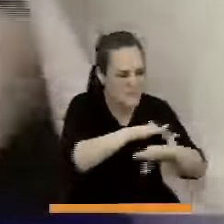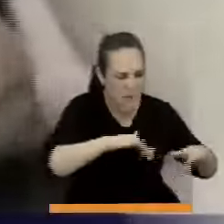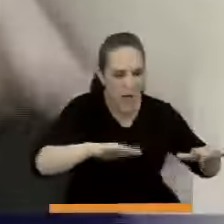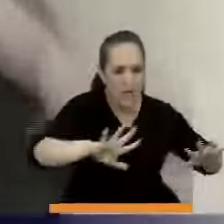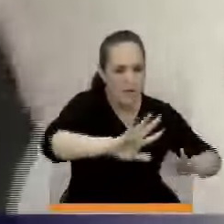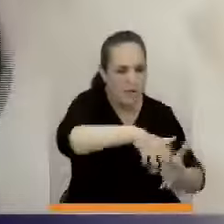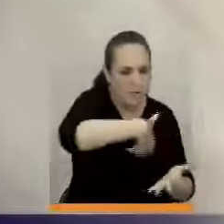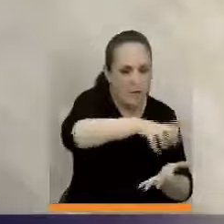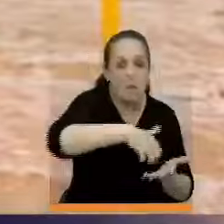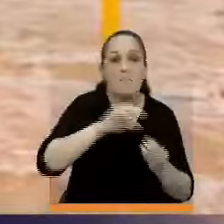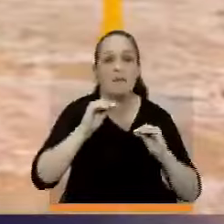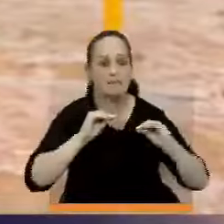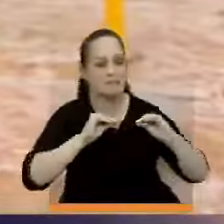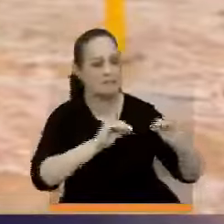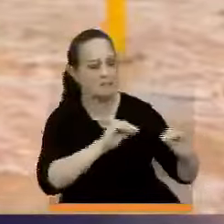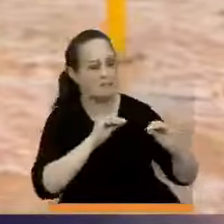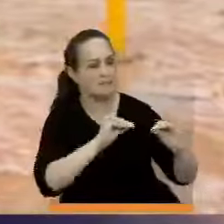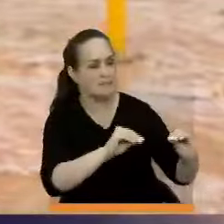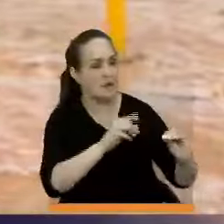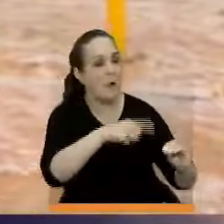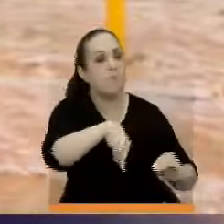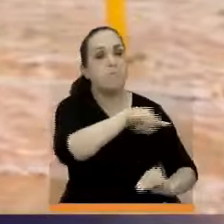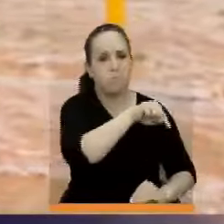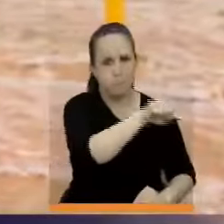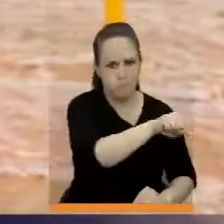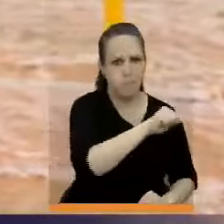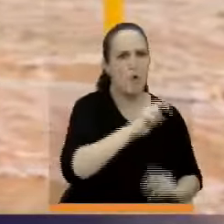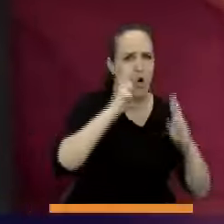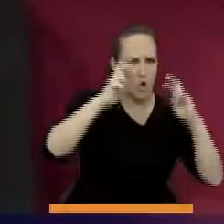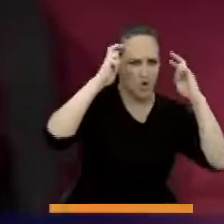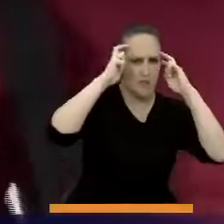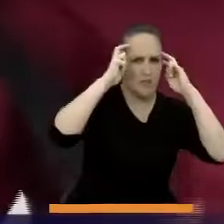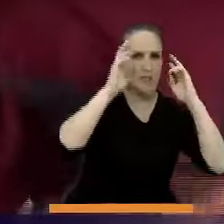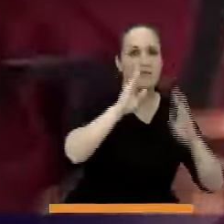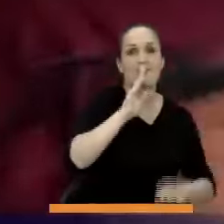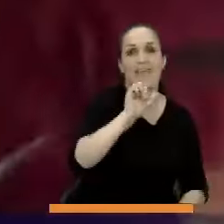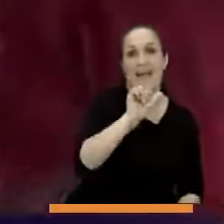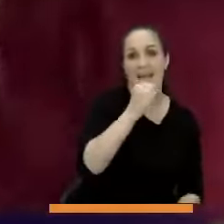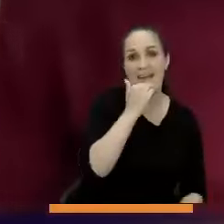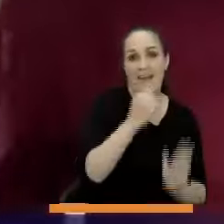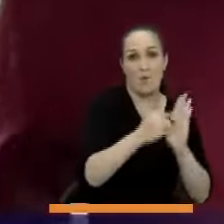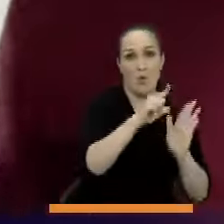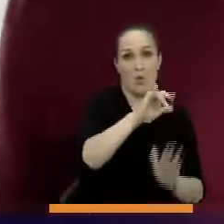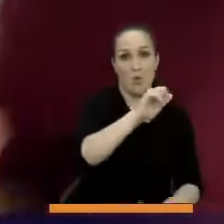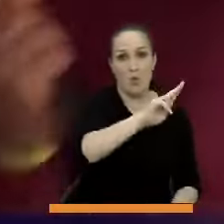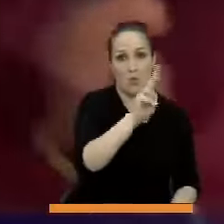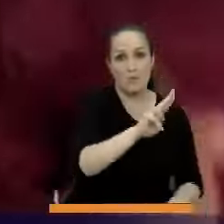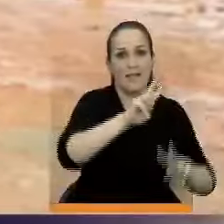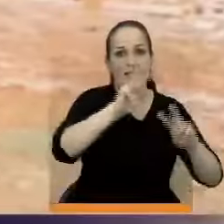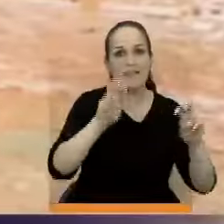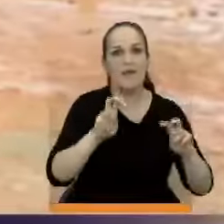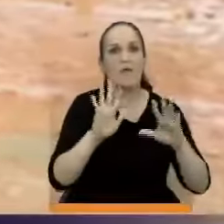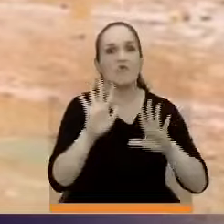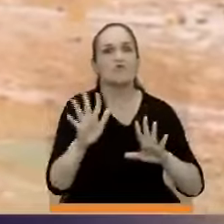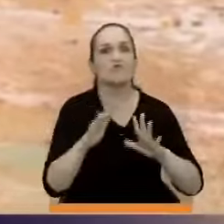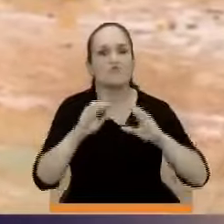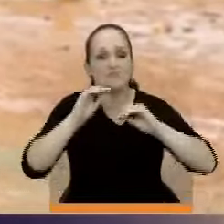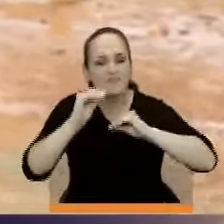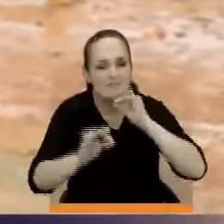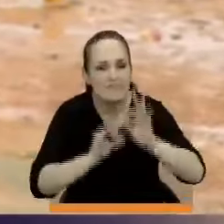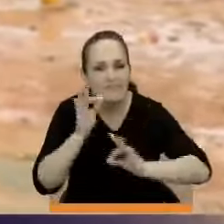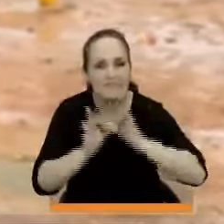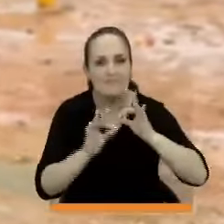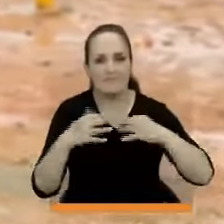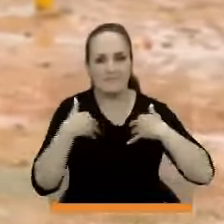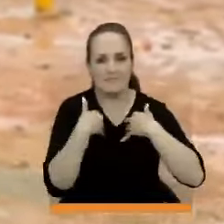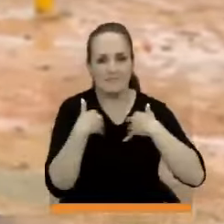fortalecer los conocimientos propios que mujeres indígenas como Luzari Restrepo poseen respecto a la producción porcícola. Estamos contentos